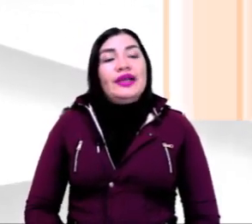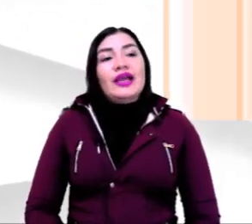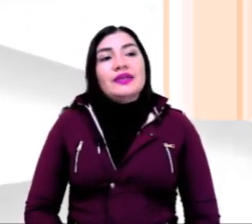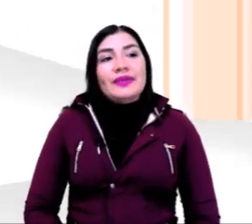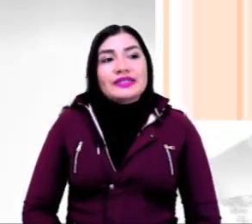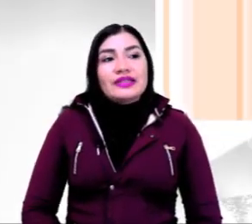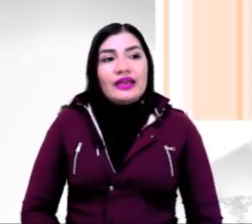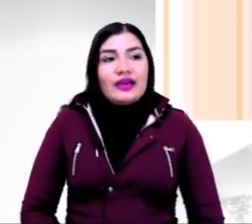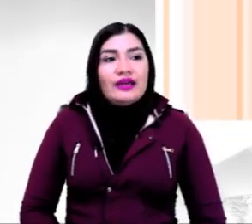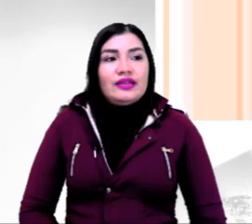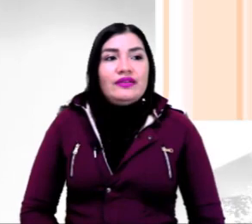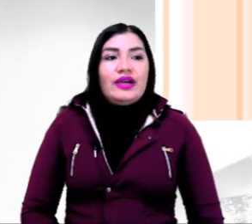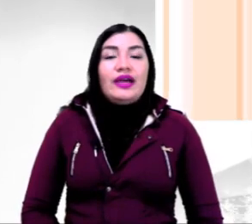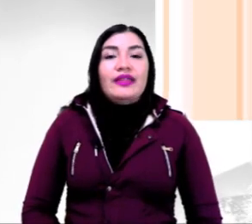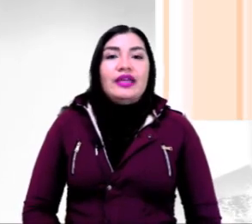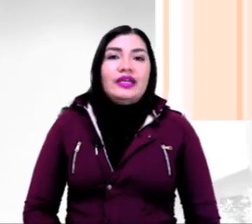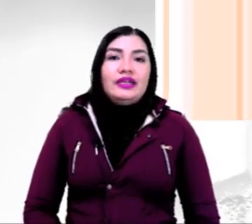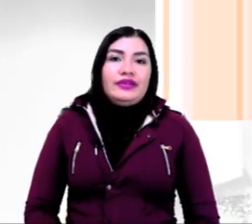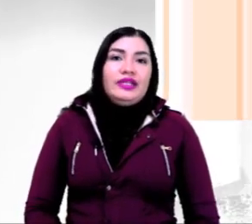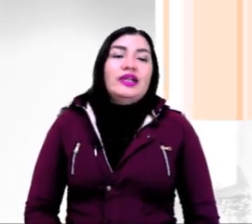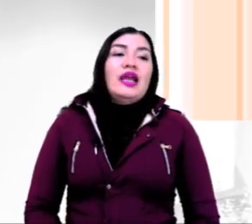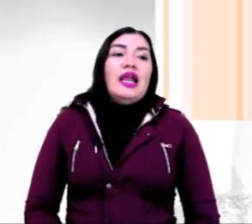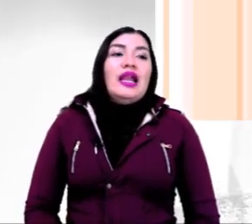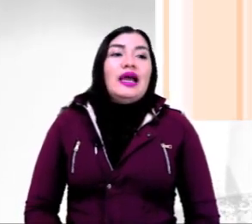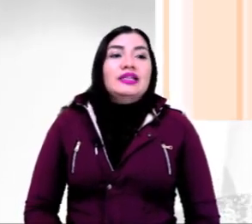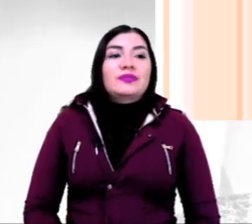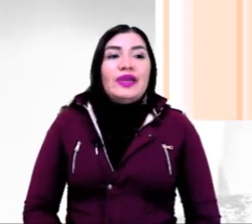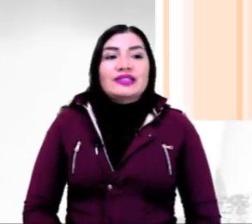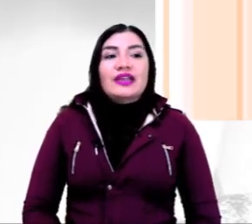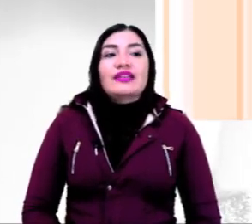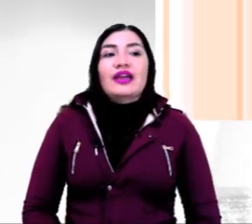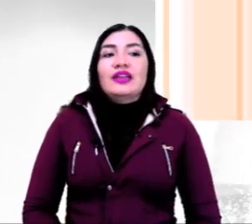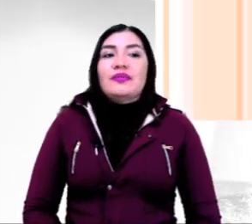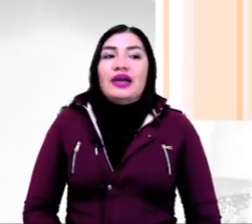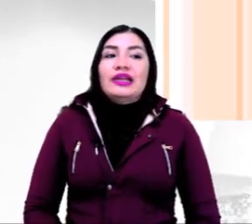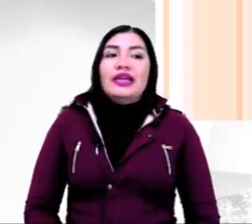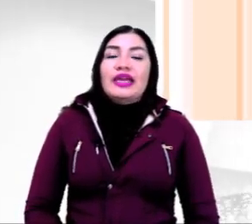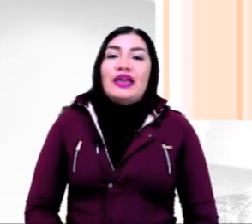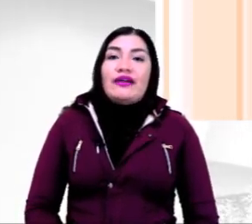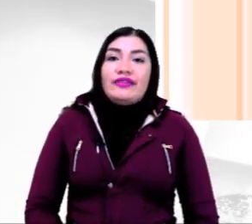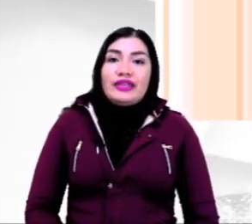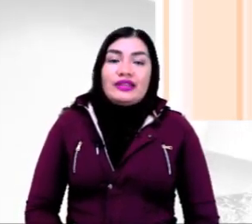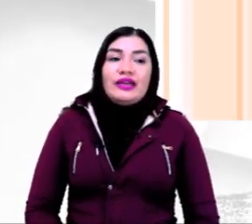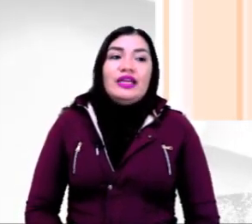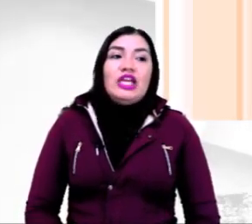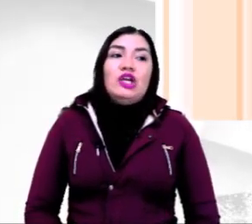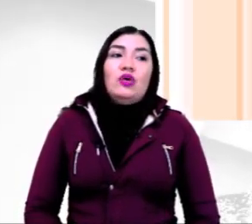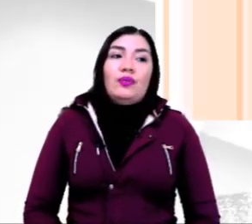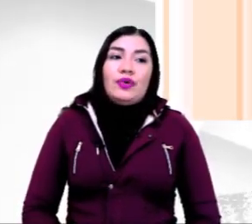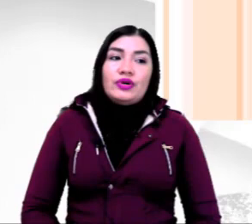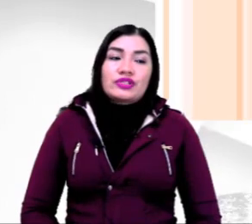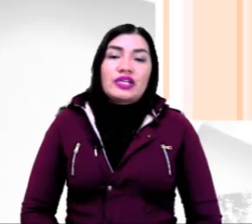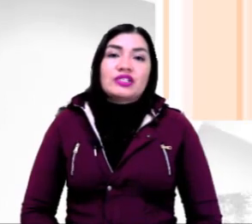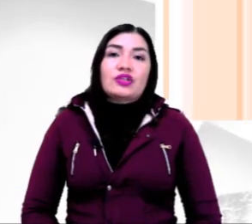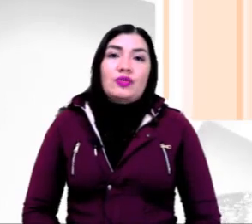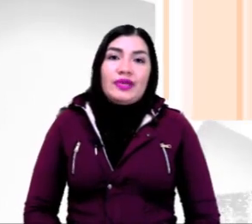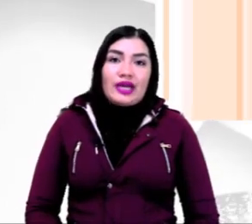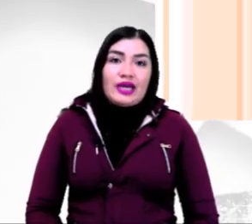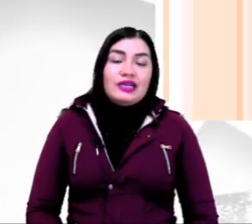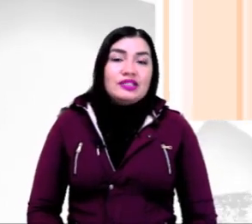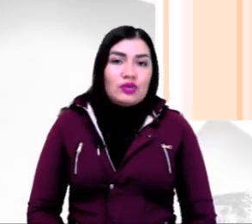Ustedes van a investigar y van a describir las especies de animales que habitan en los